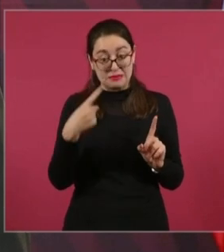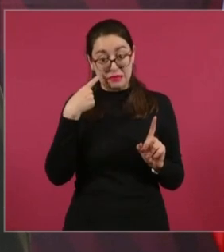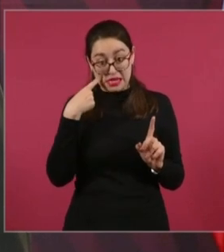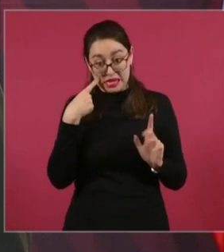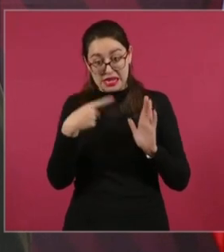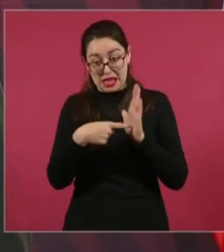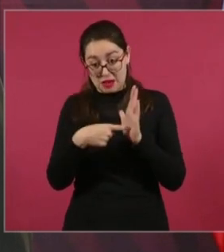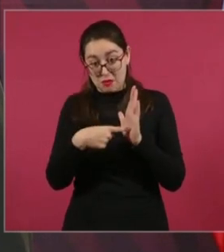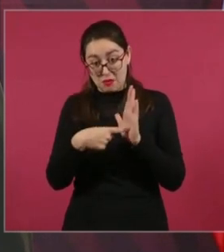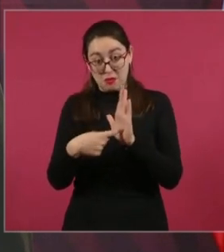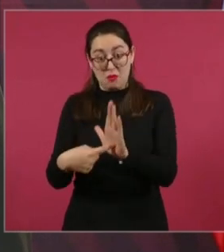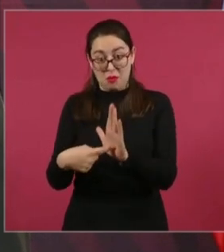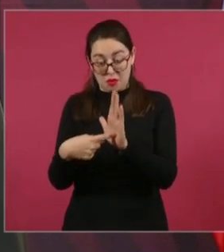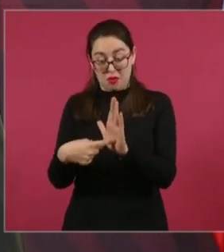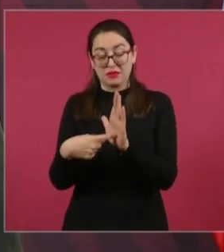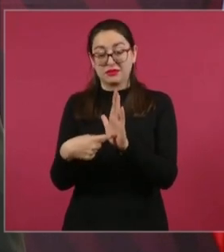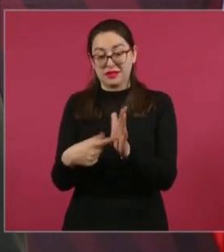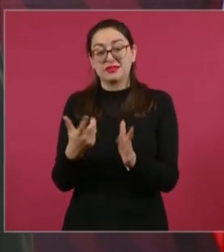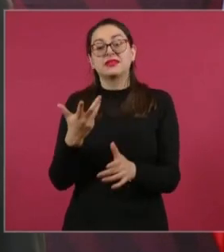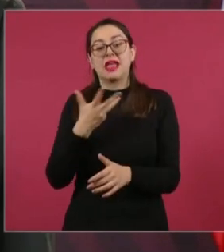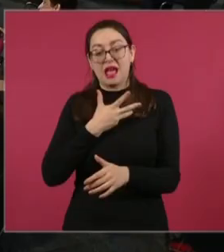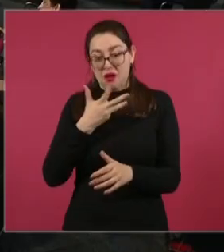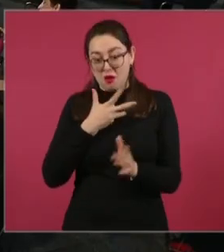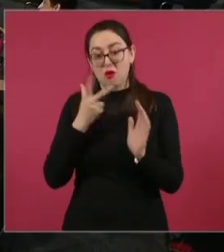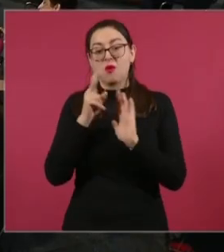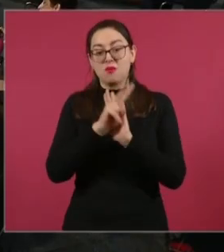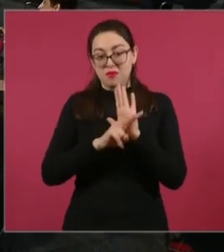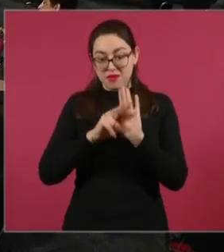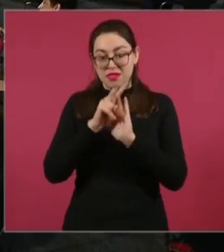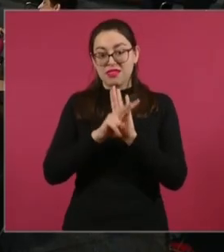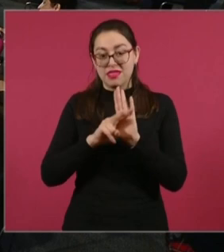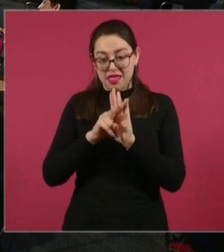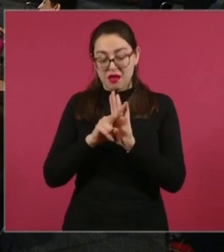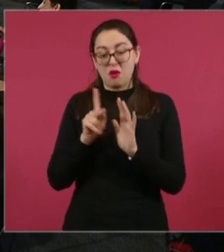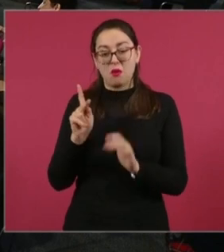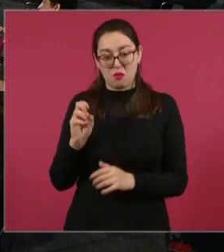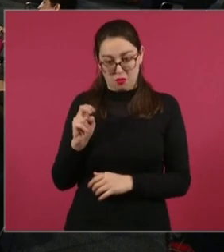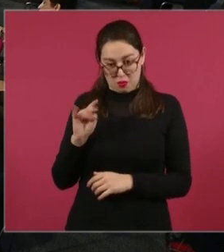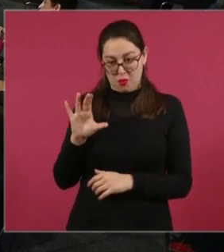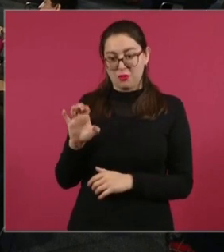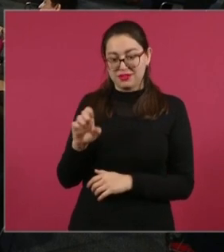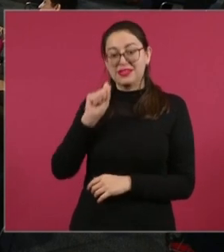que tiene también vínculos con Ponce,